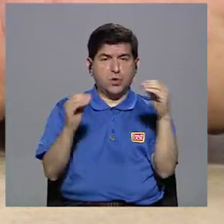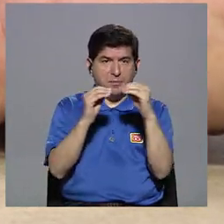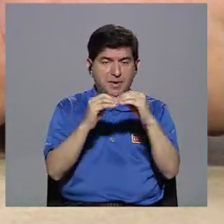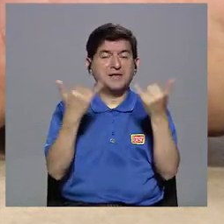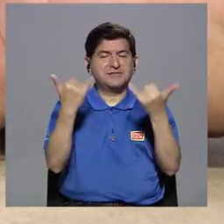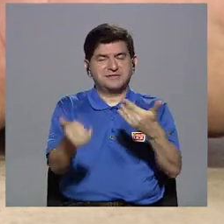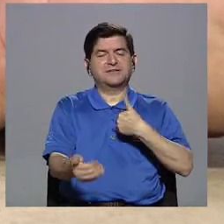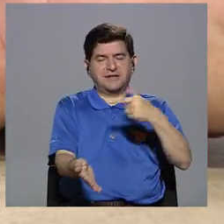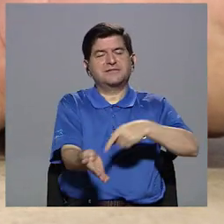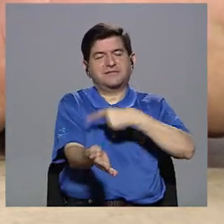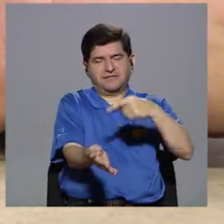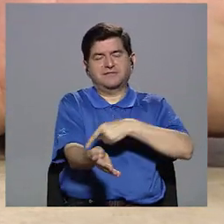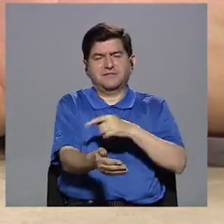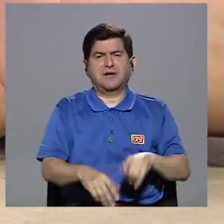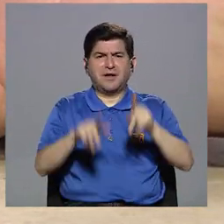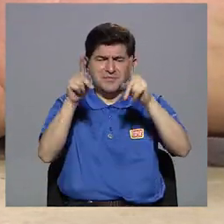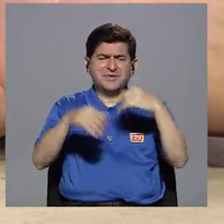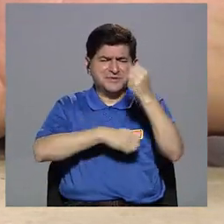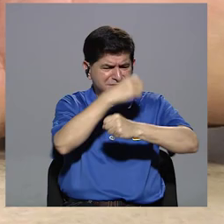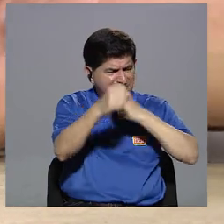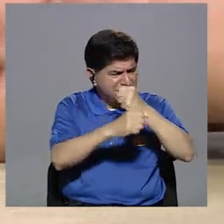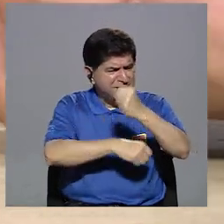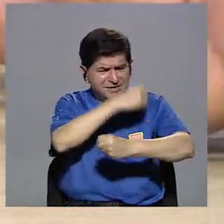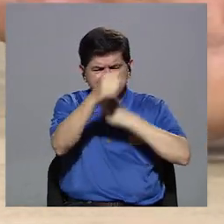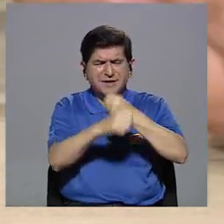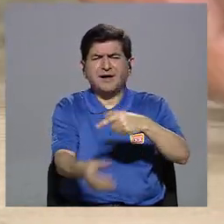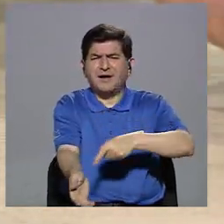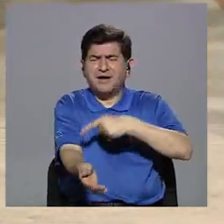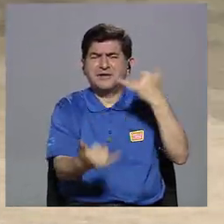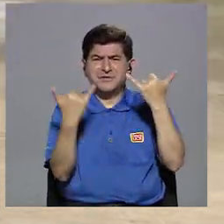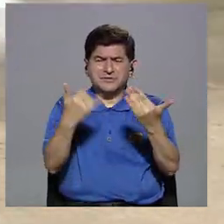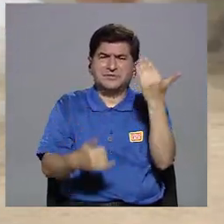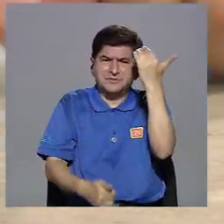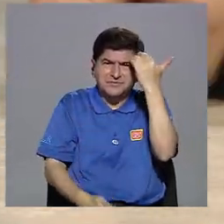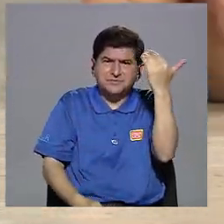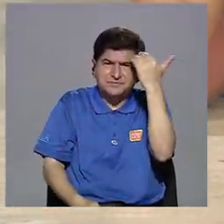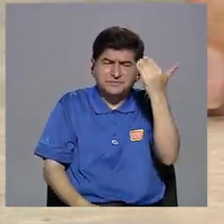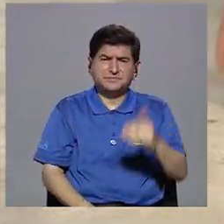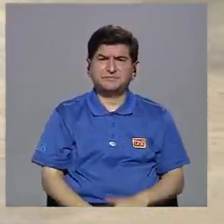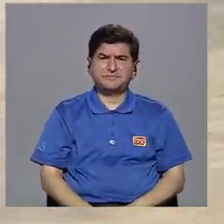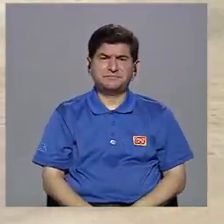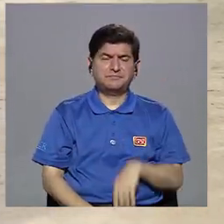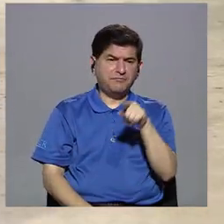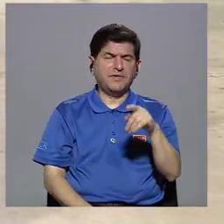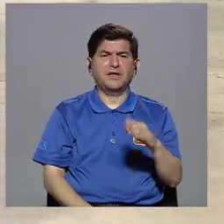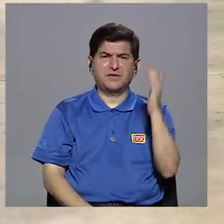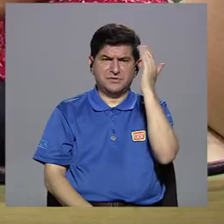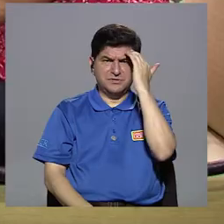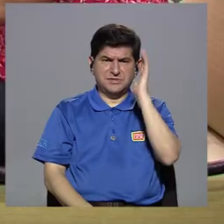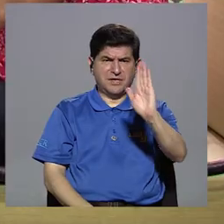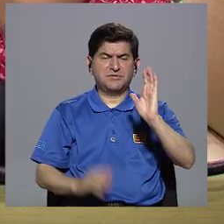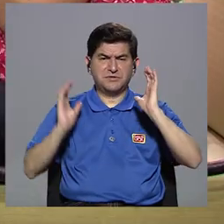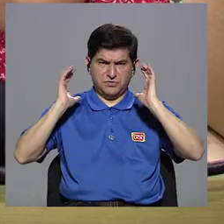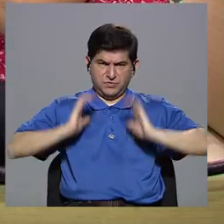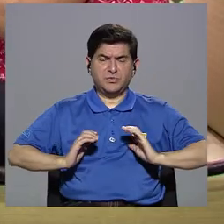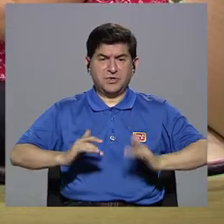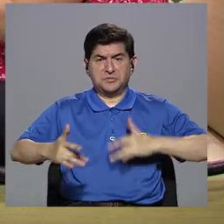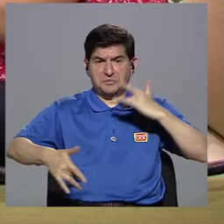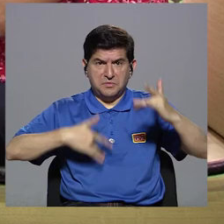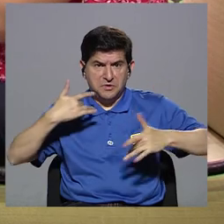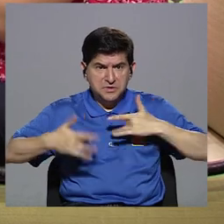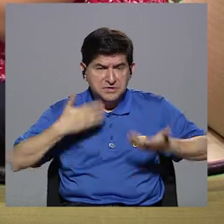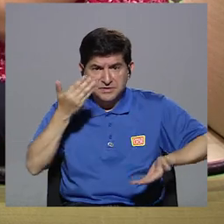imagino que las personas que ya después tienen muchos años de tener diabetes ya se conocen ya también saben que su cuerpo y se sienten